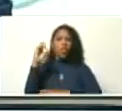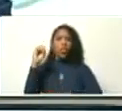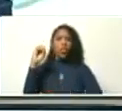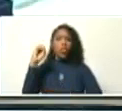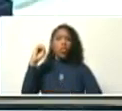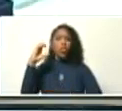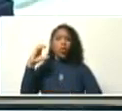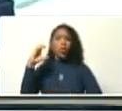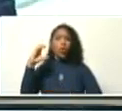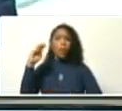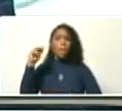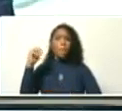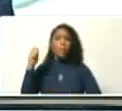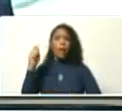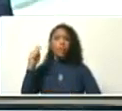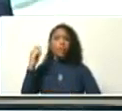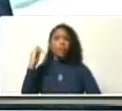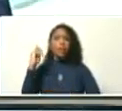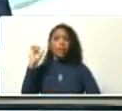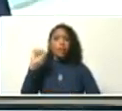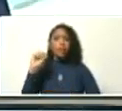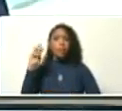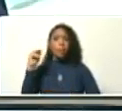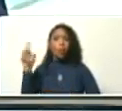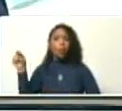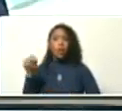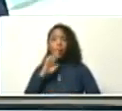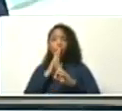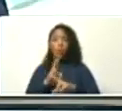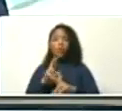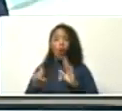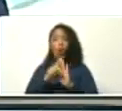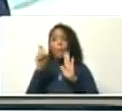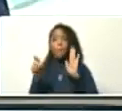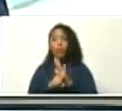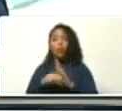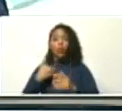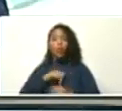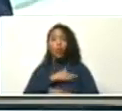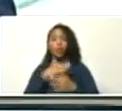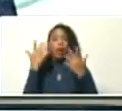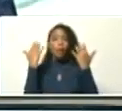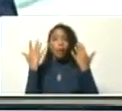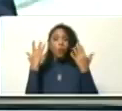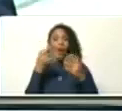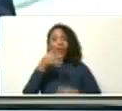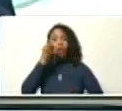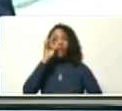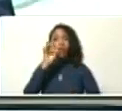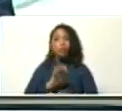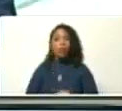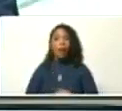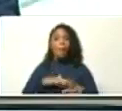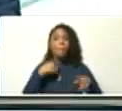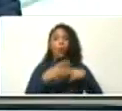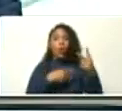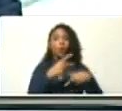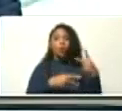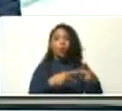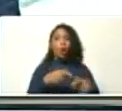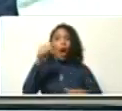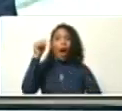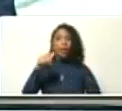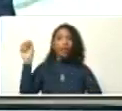destrozarlo con las verdades hechas en la realidad, con resultados concretos en nuestras manos, con el café producido